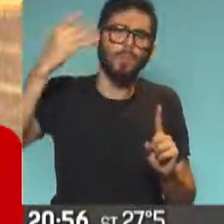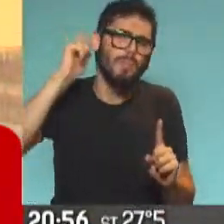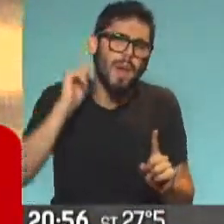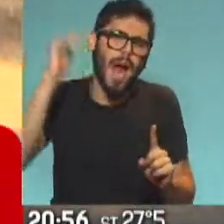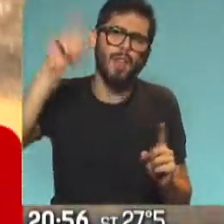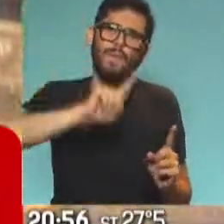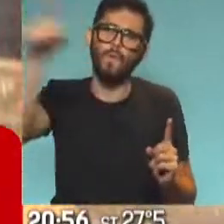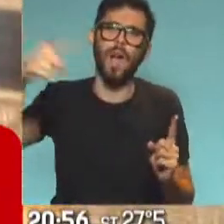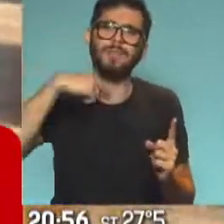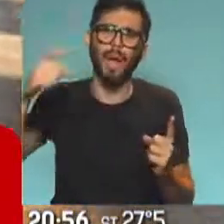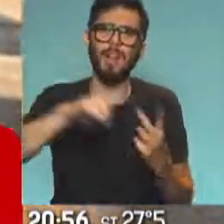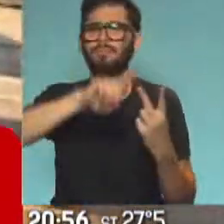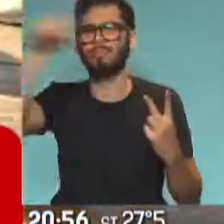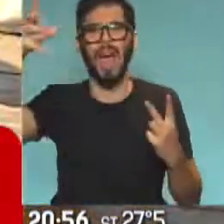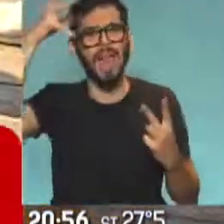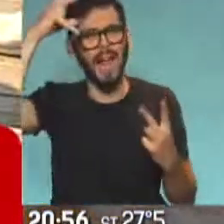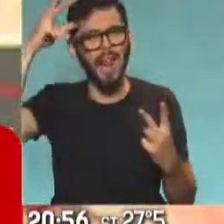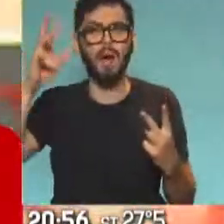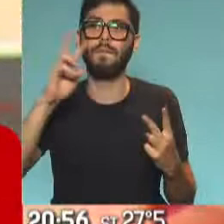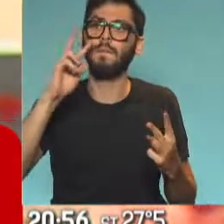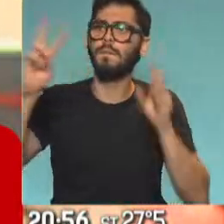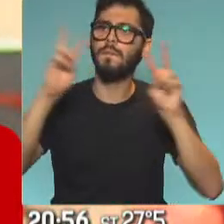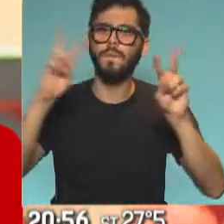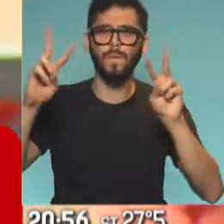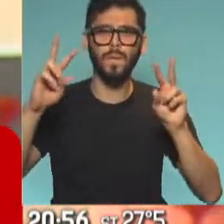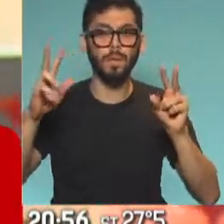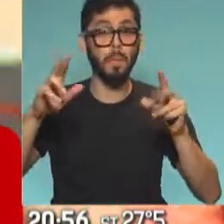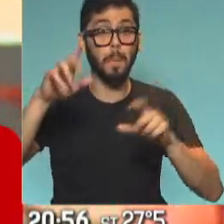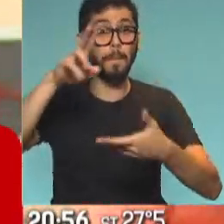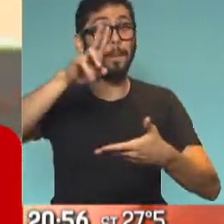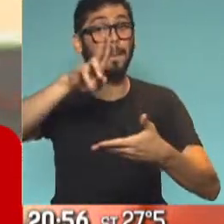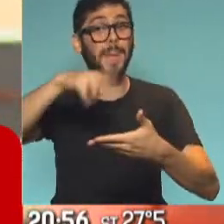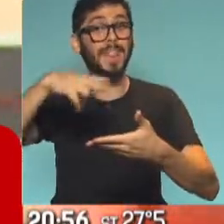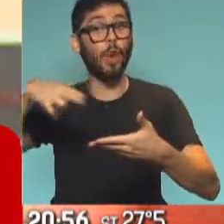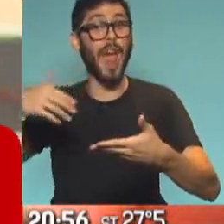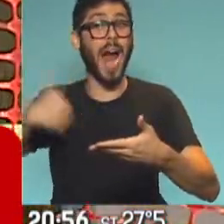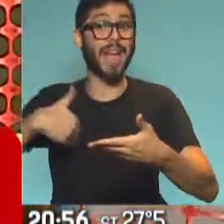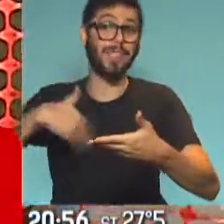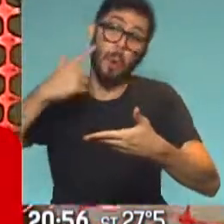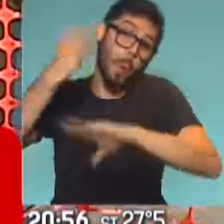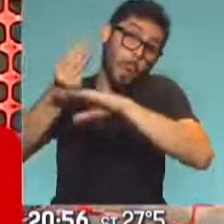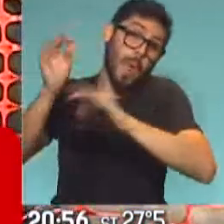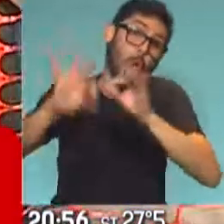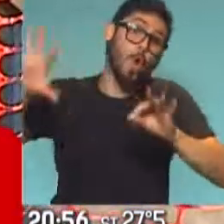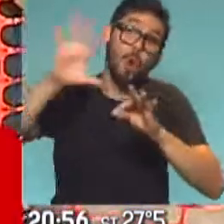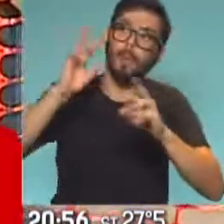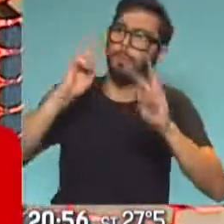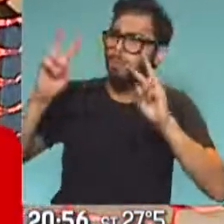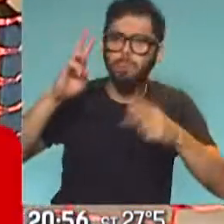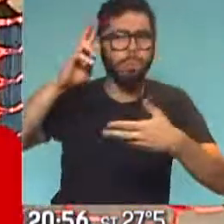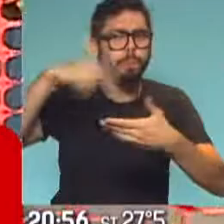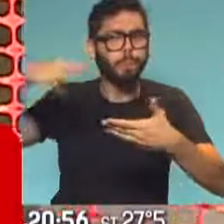volvió, veía en los cuadros de pintores argentinos que habían tenido éxito en Europa, veía el transbordador y